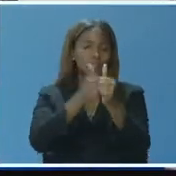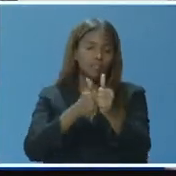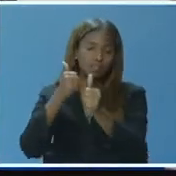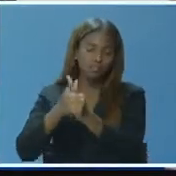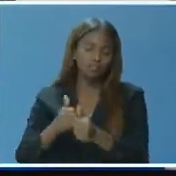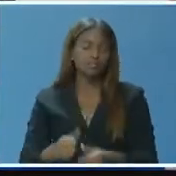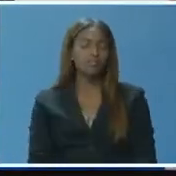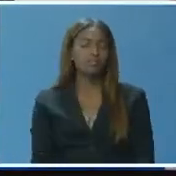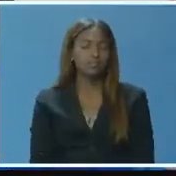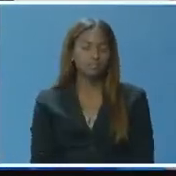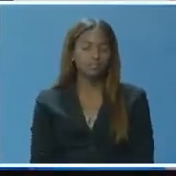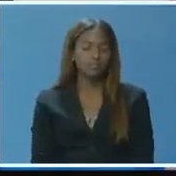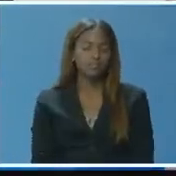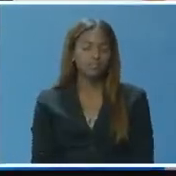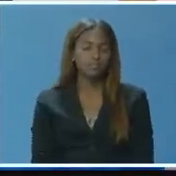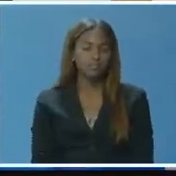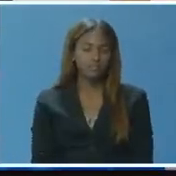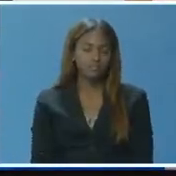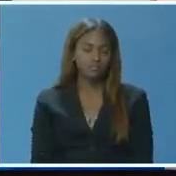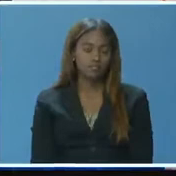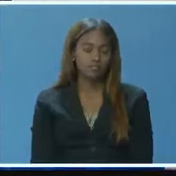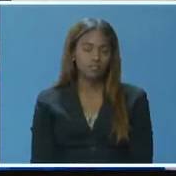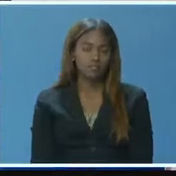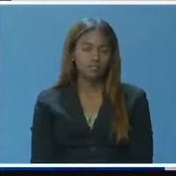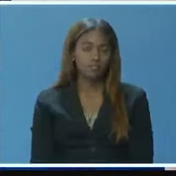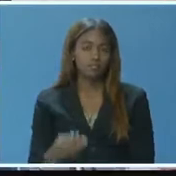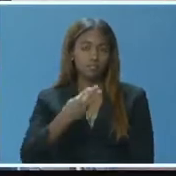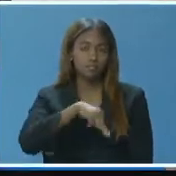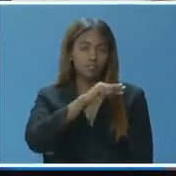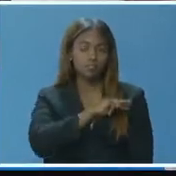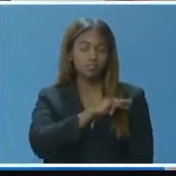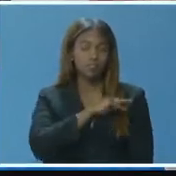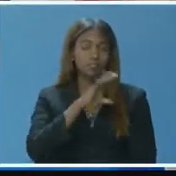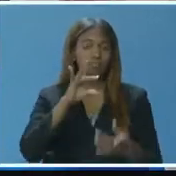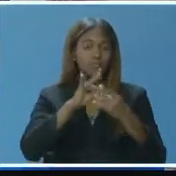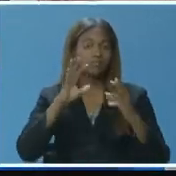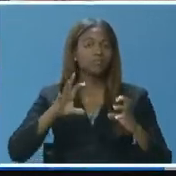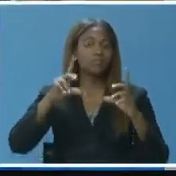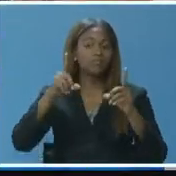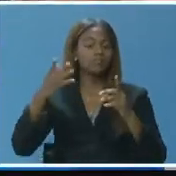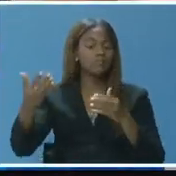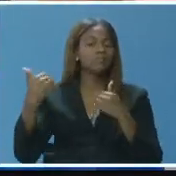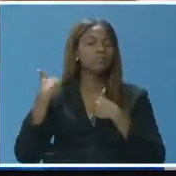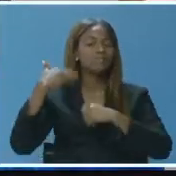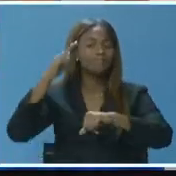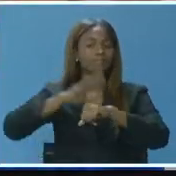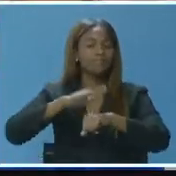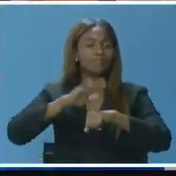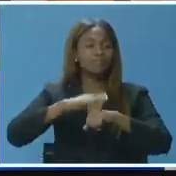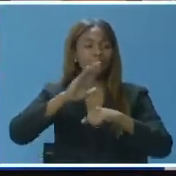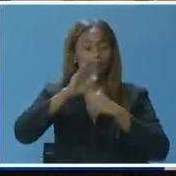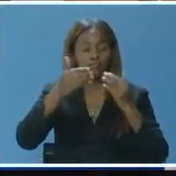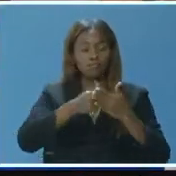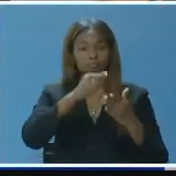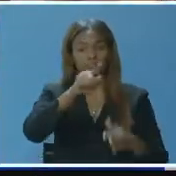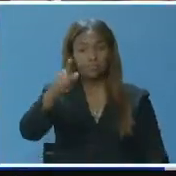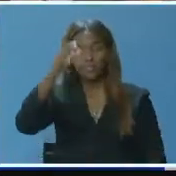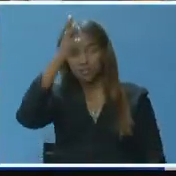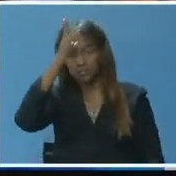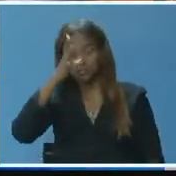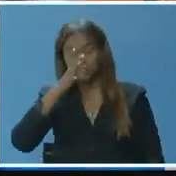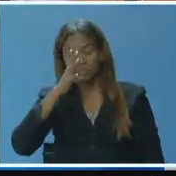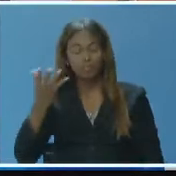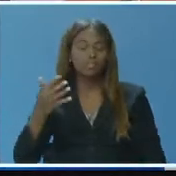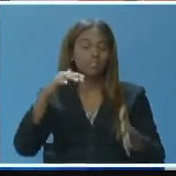ministro de Educación a través, y lo han visto a través de los spots, hace un llamado a todos los padres, a los docentes,